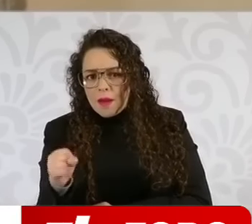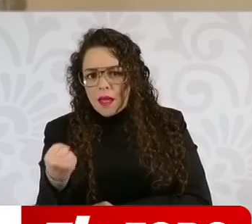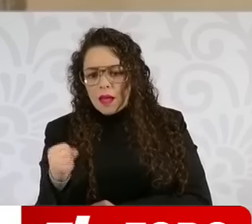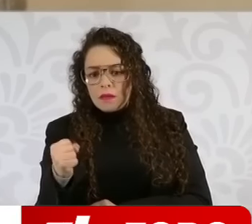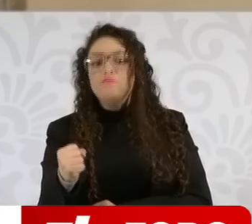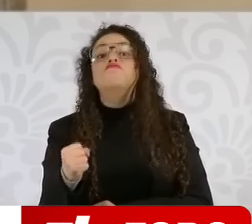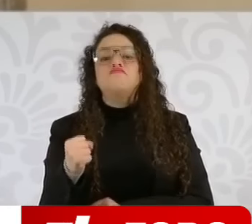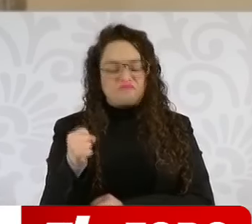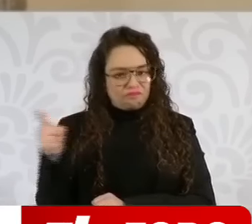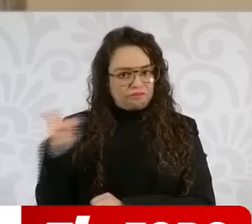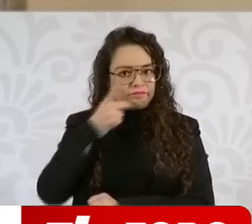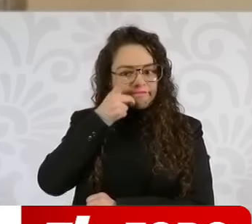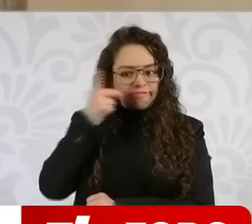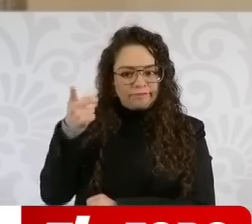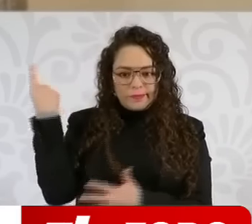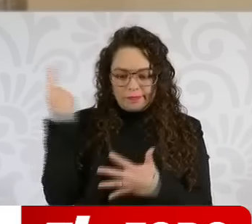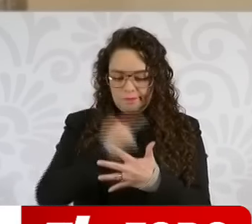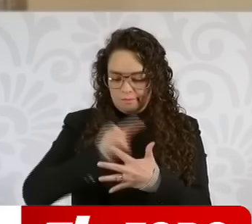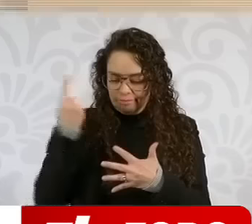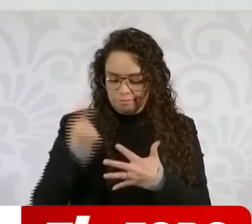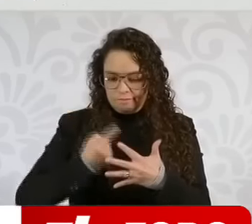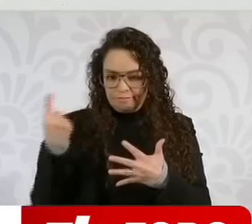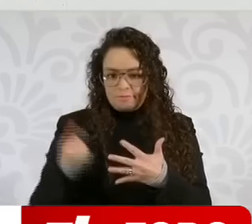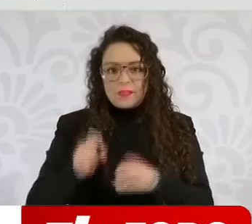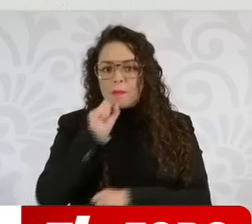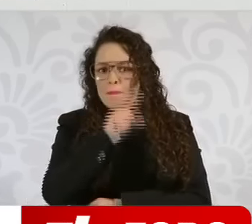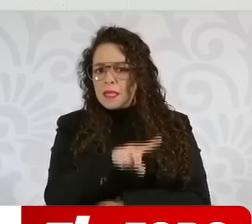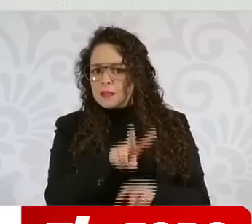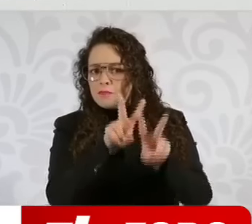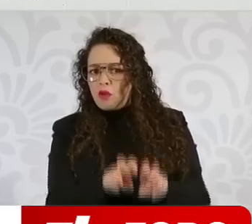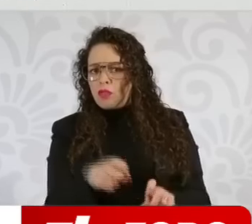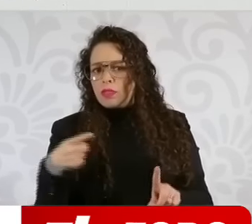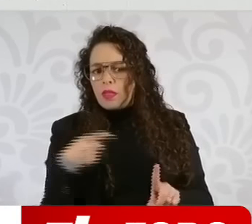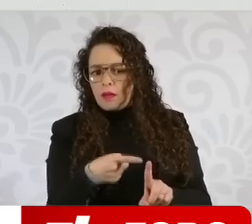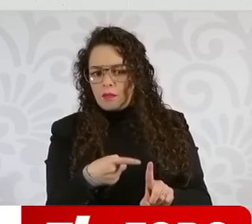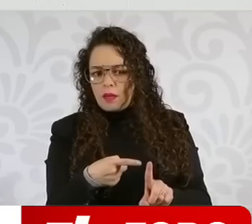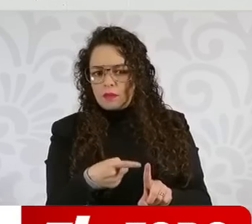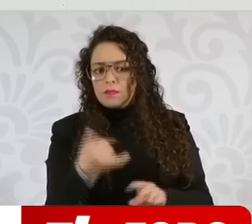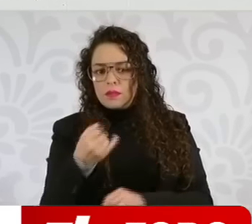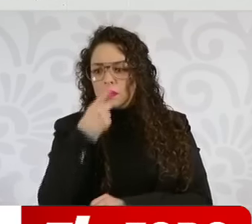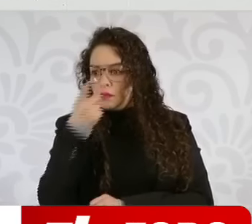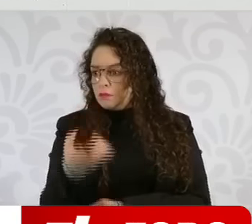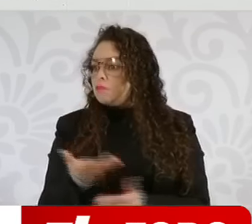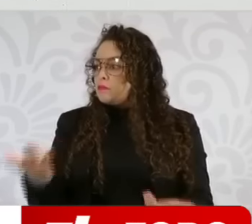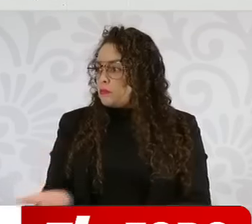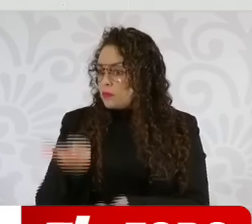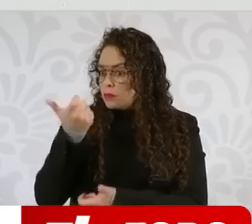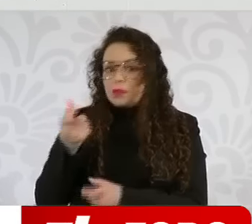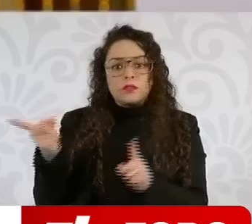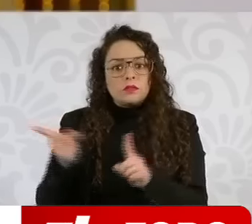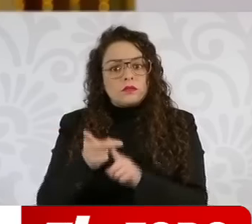hizo una serie de declaraciones sobre este tema y entre otras dijo dónde están los recursos.